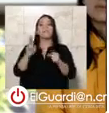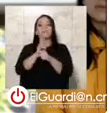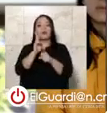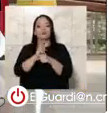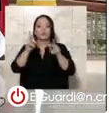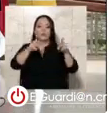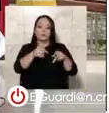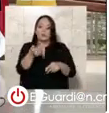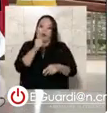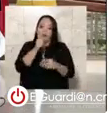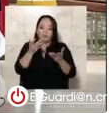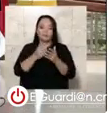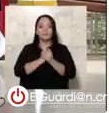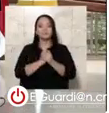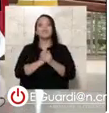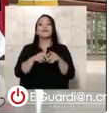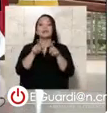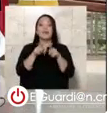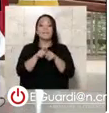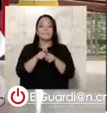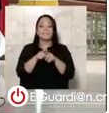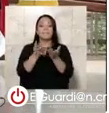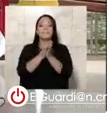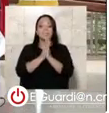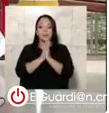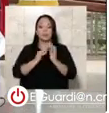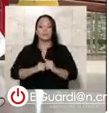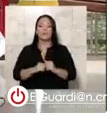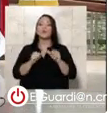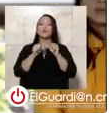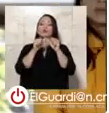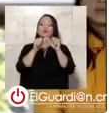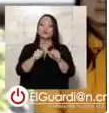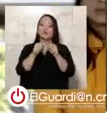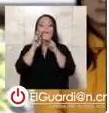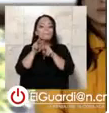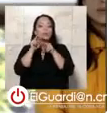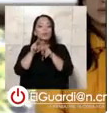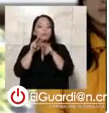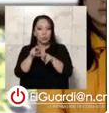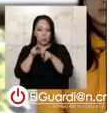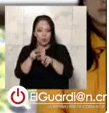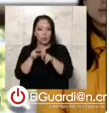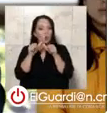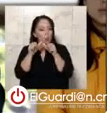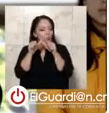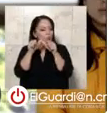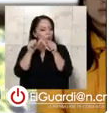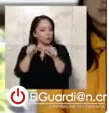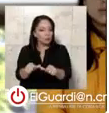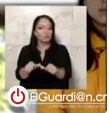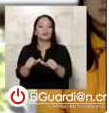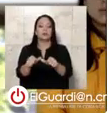humano. Además, se le pidió que se continúe con el monitoreo conjunto y continuo permanente de